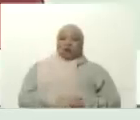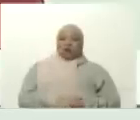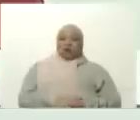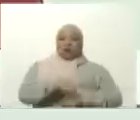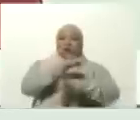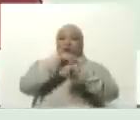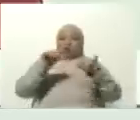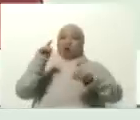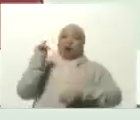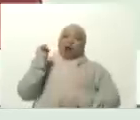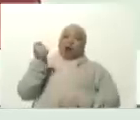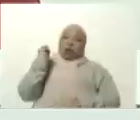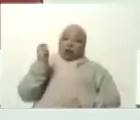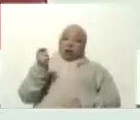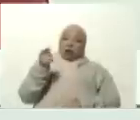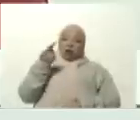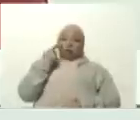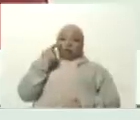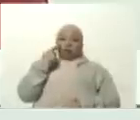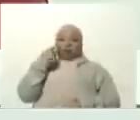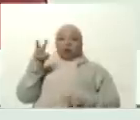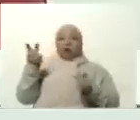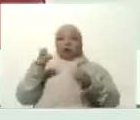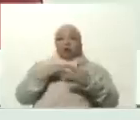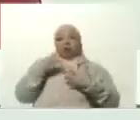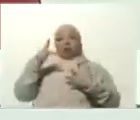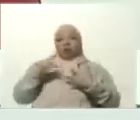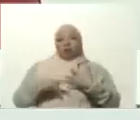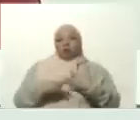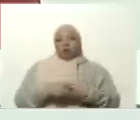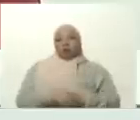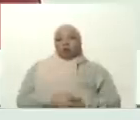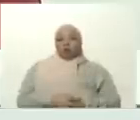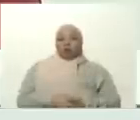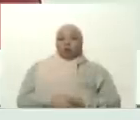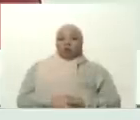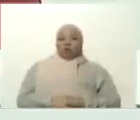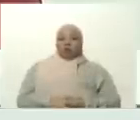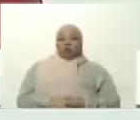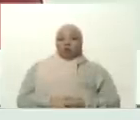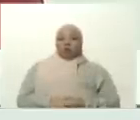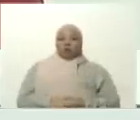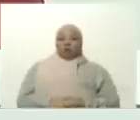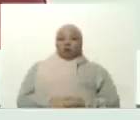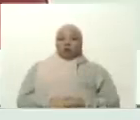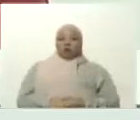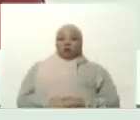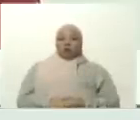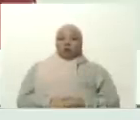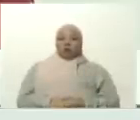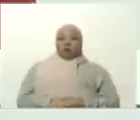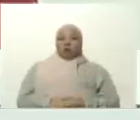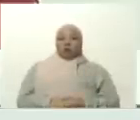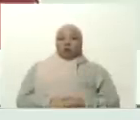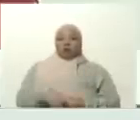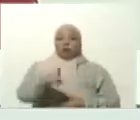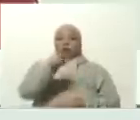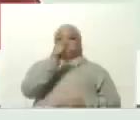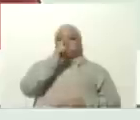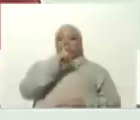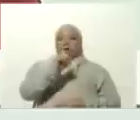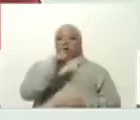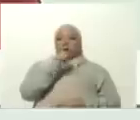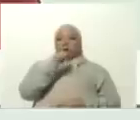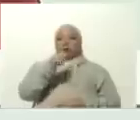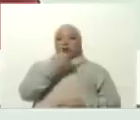las tareas pendientes, nuevos planes. Bueno, el presidente Nicolás Maduro tiene no un año ni